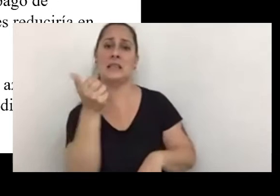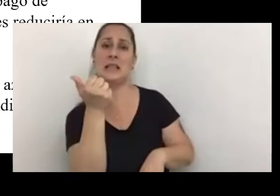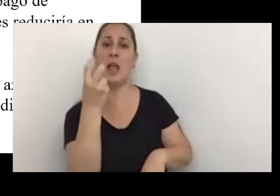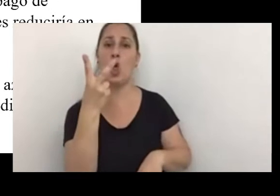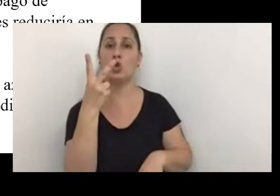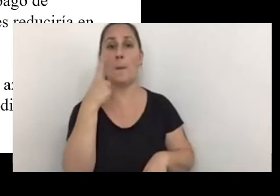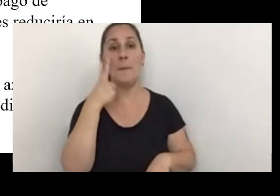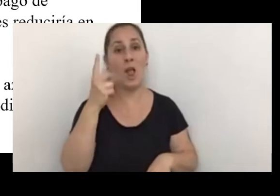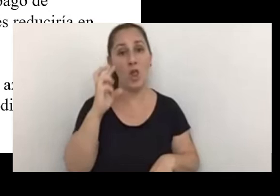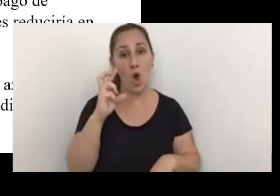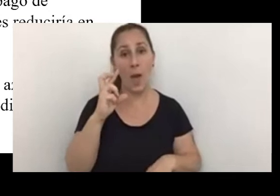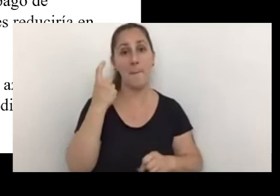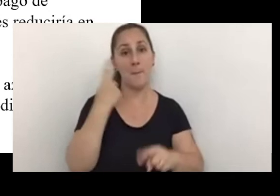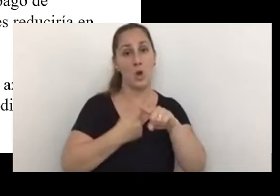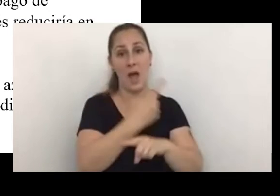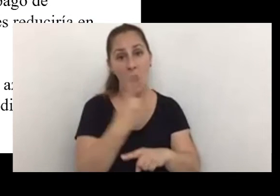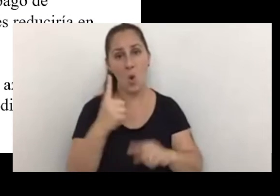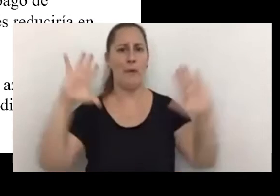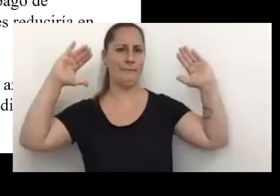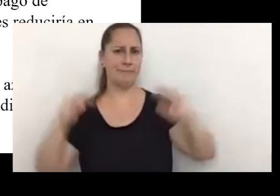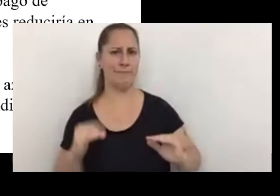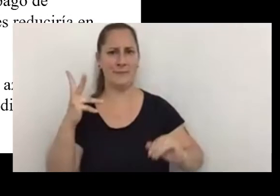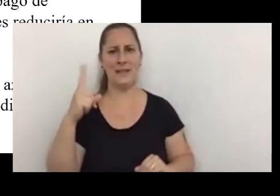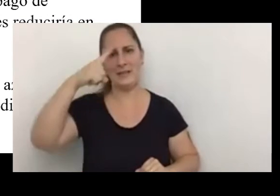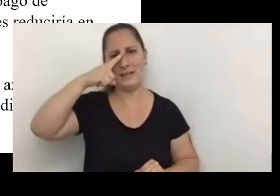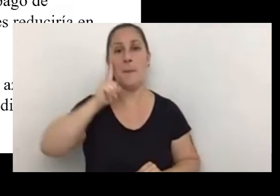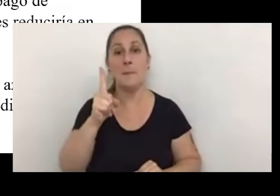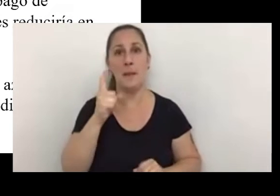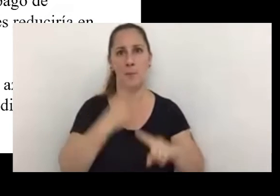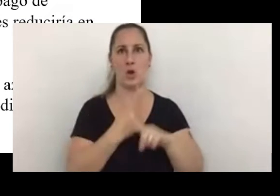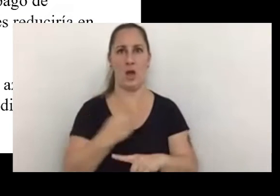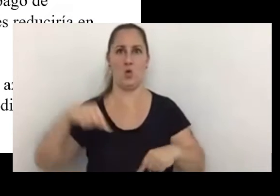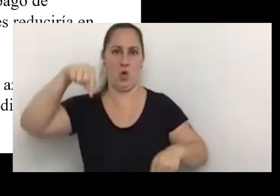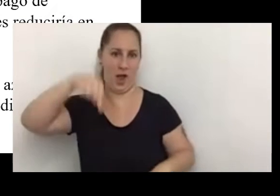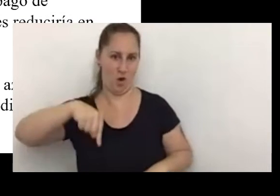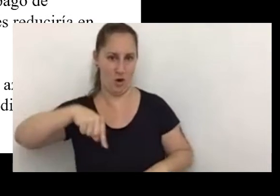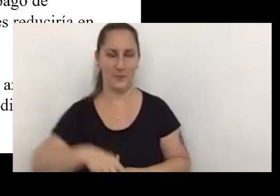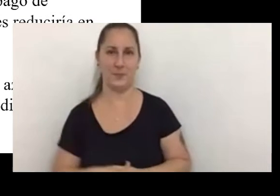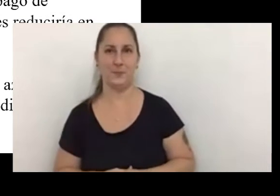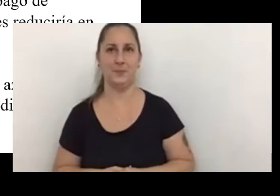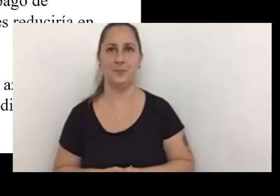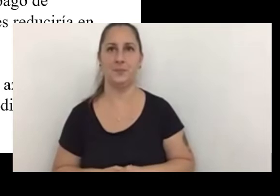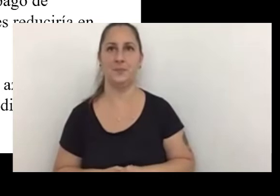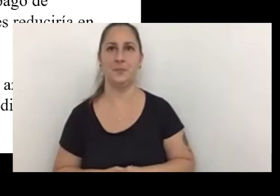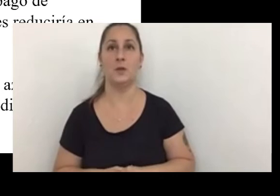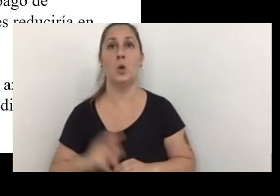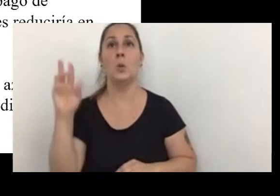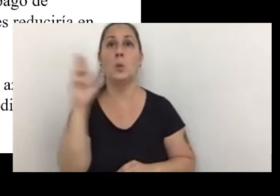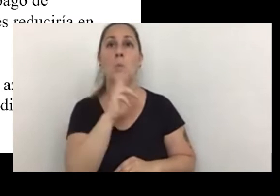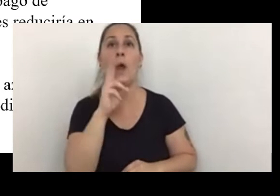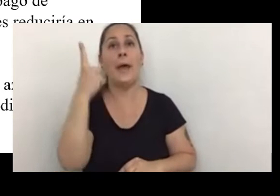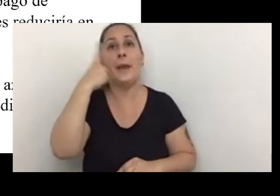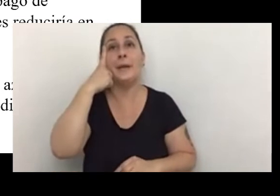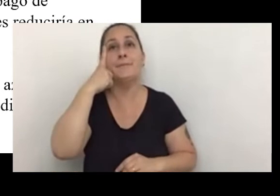per cápita a 37.000 en la actualidad. Las mujeres aspiran a encontrar un esposo con buenos